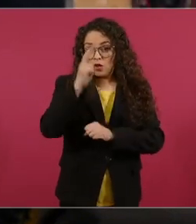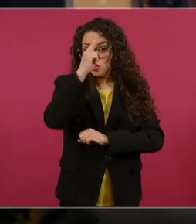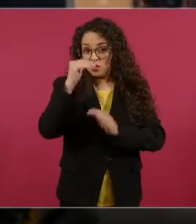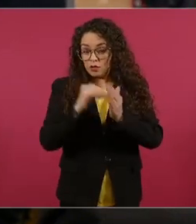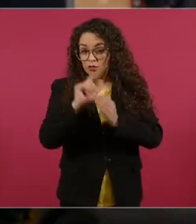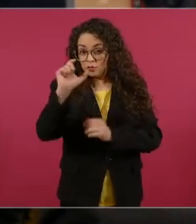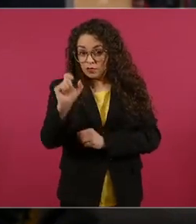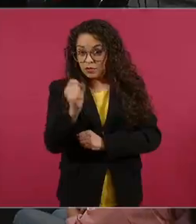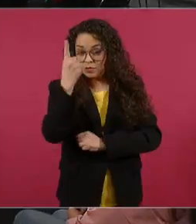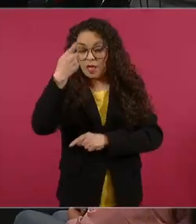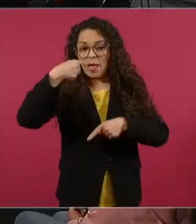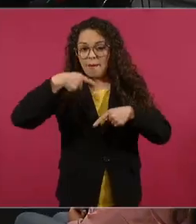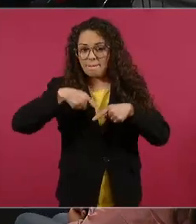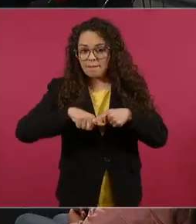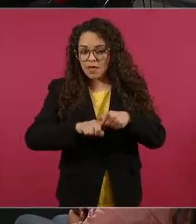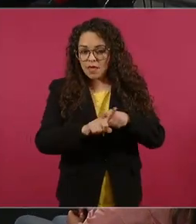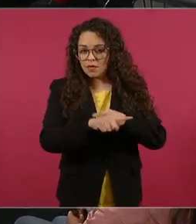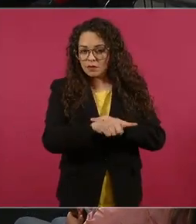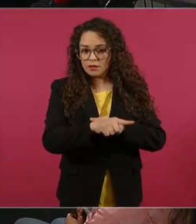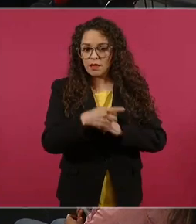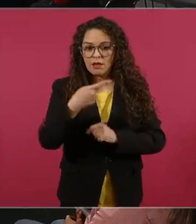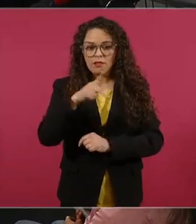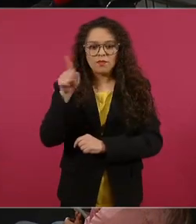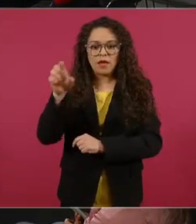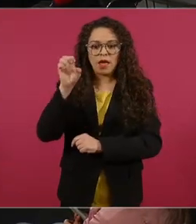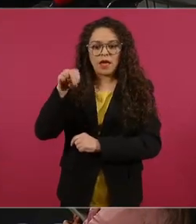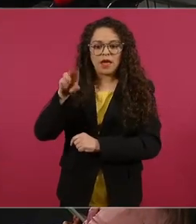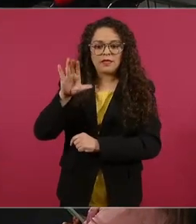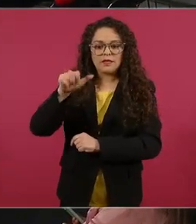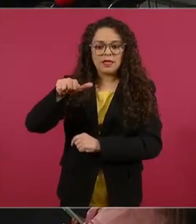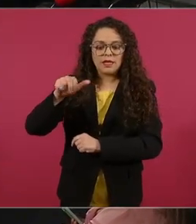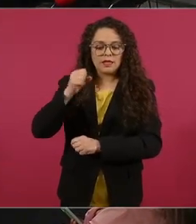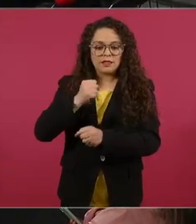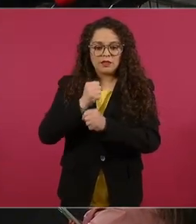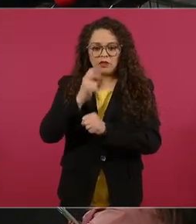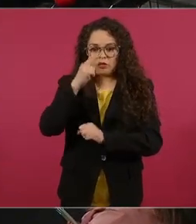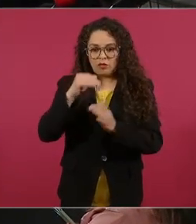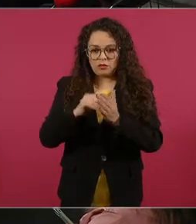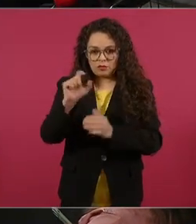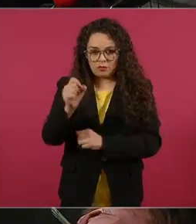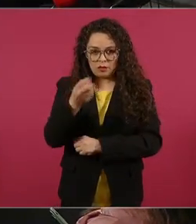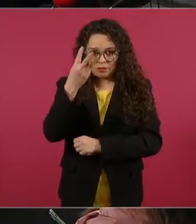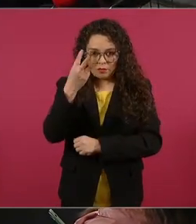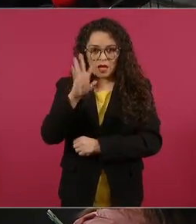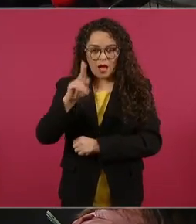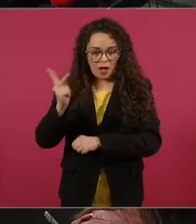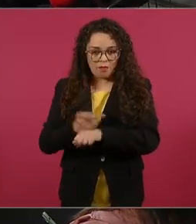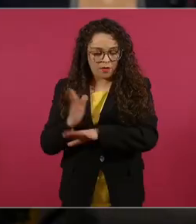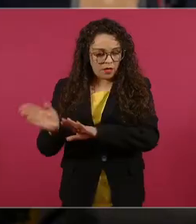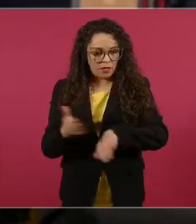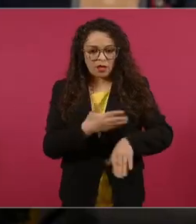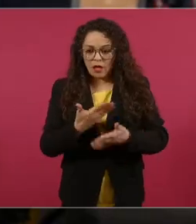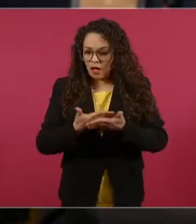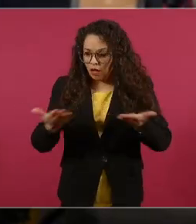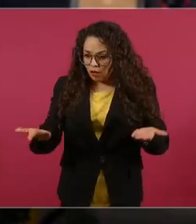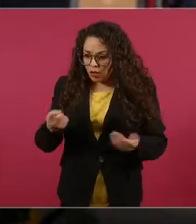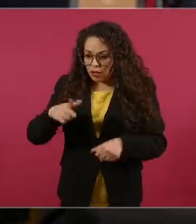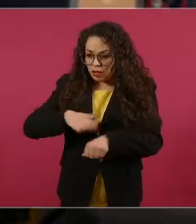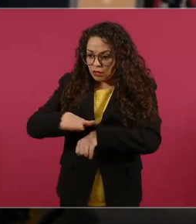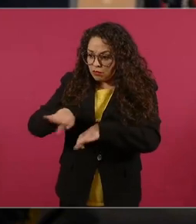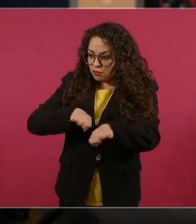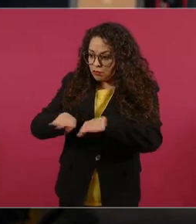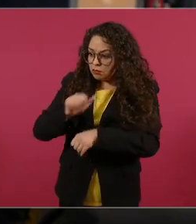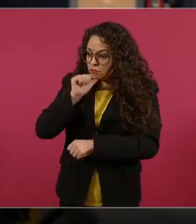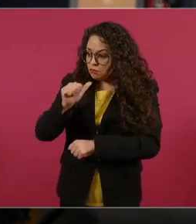2021 y se paró, fue Alejandro Encinas en 2023 y después ya no ha habido trabajo. ¿Qué pasa? Primero, ¿qué